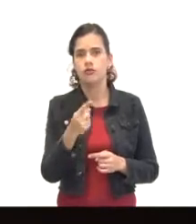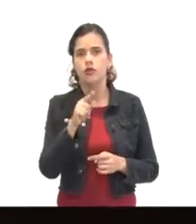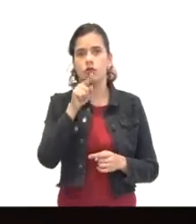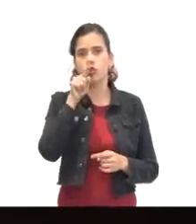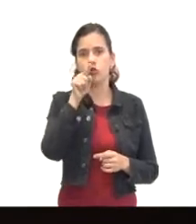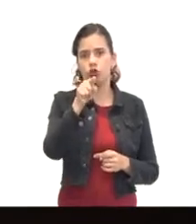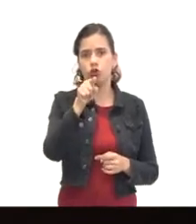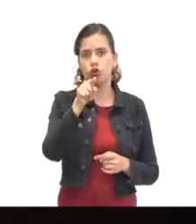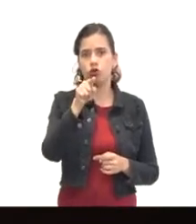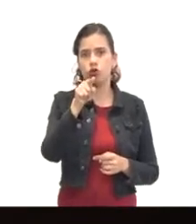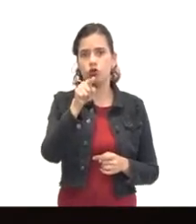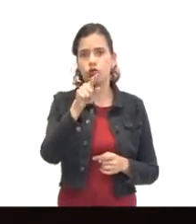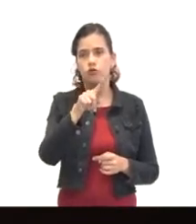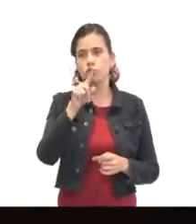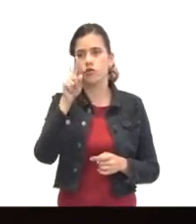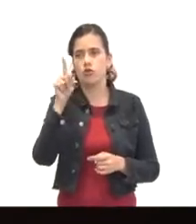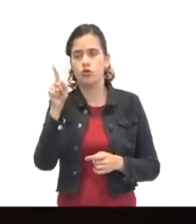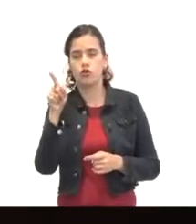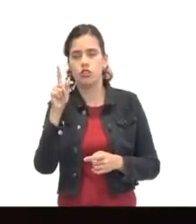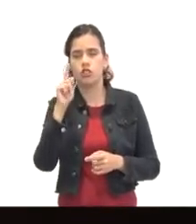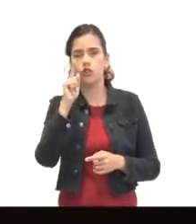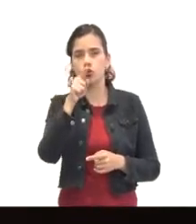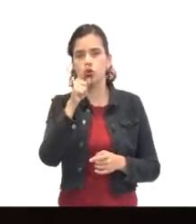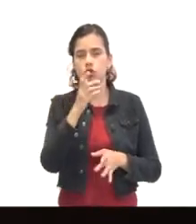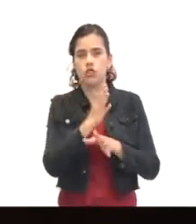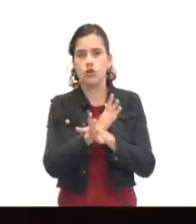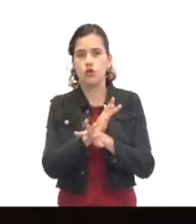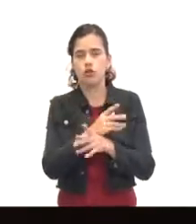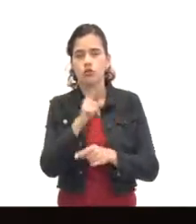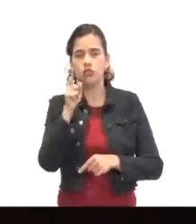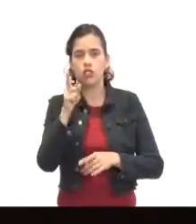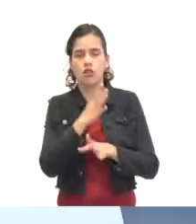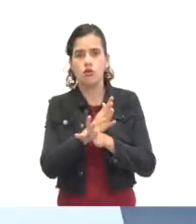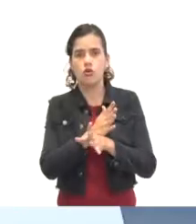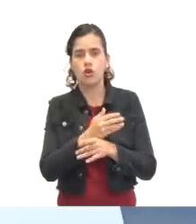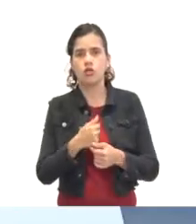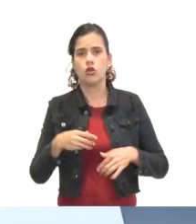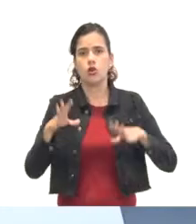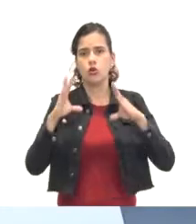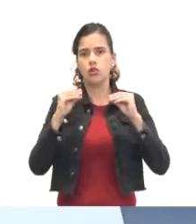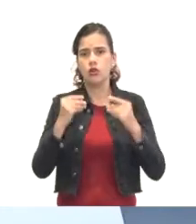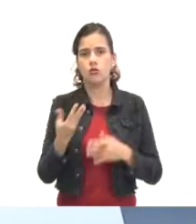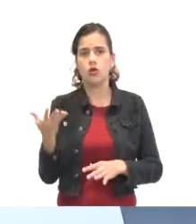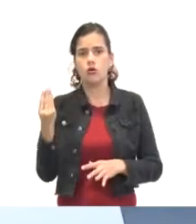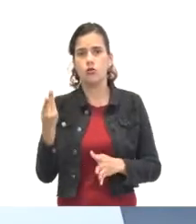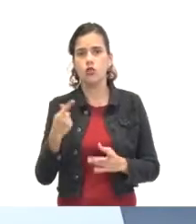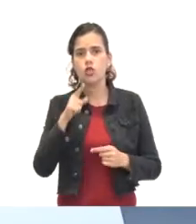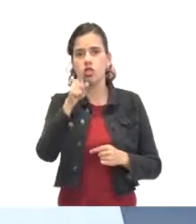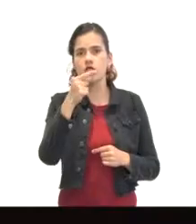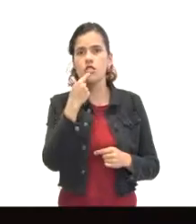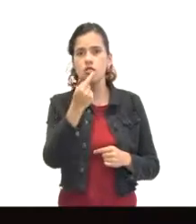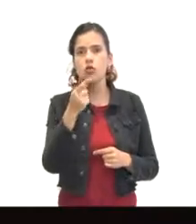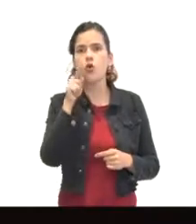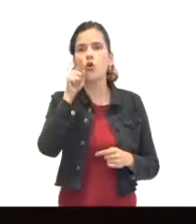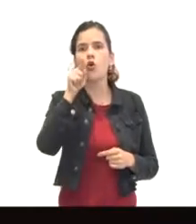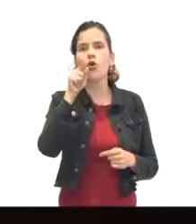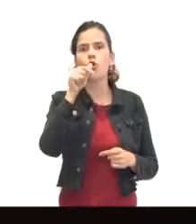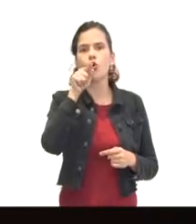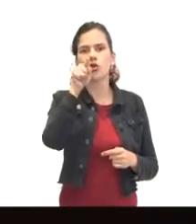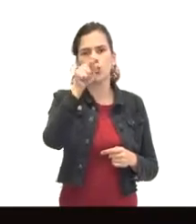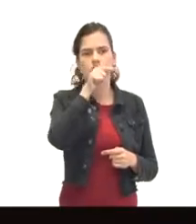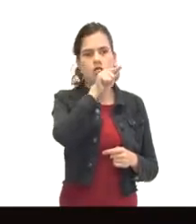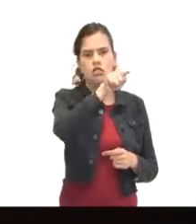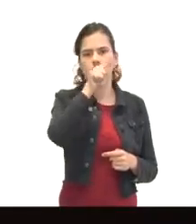usted. Tú estás jugando, usted está jugando. Y cuando hablamos con plural, ustedes, es decir, varias personas, ustedes